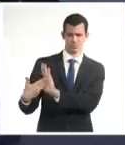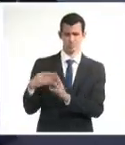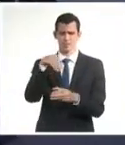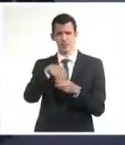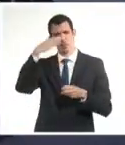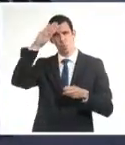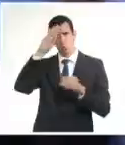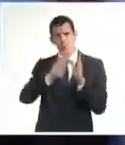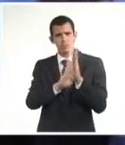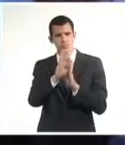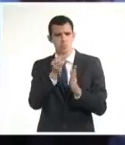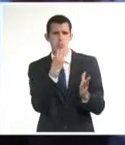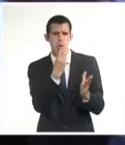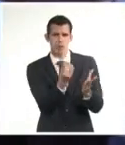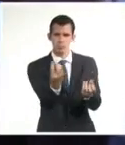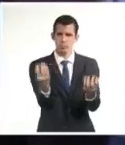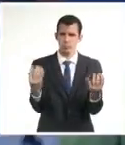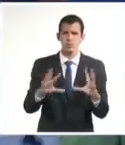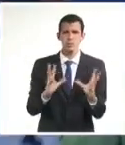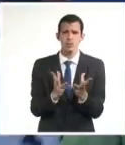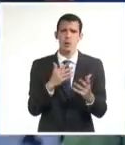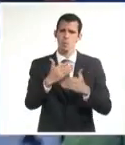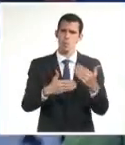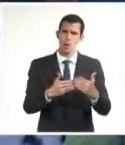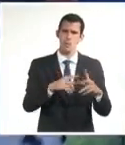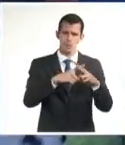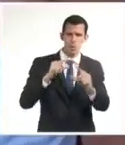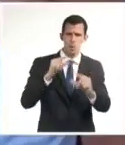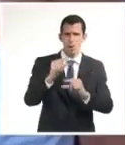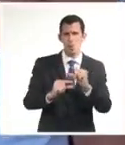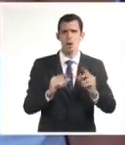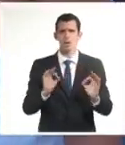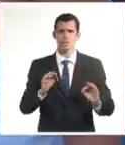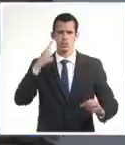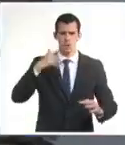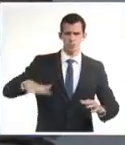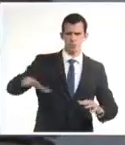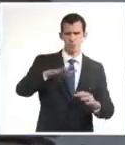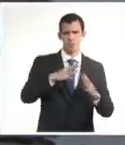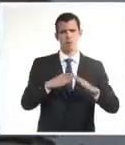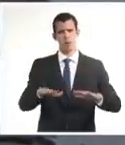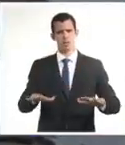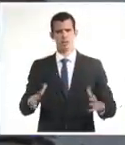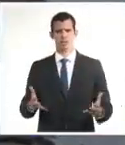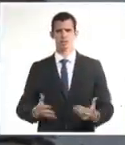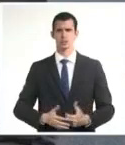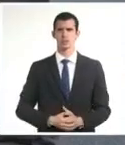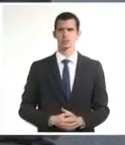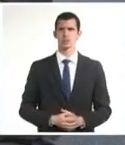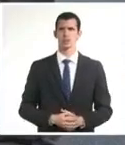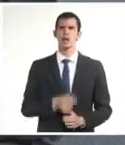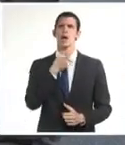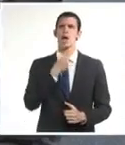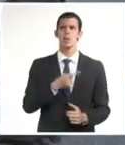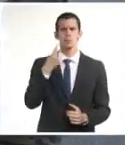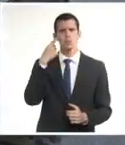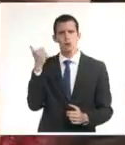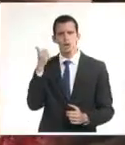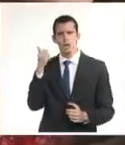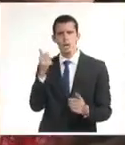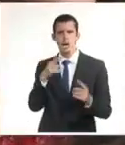se enorgullecen de vivir en una sociedad en armonía. Ello les permite, como a estos estudiantes